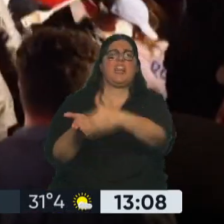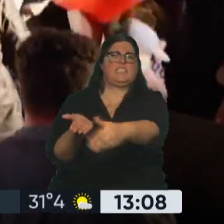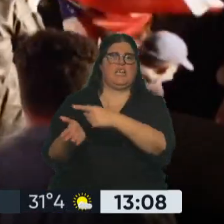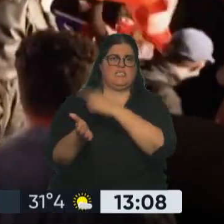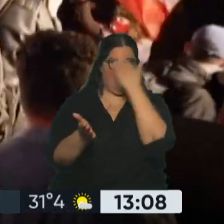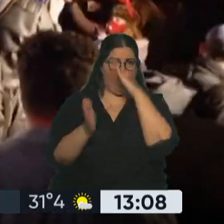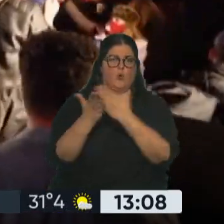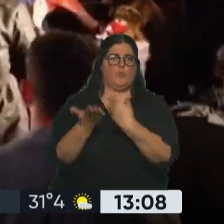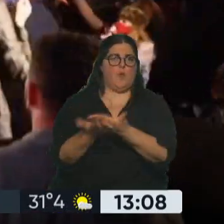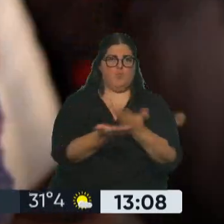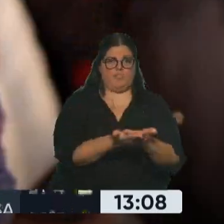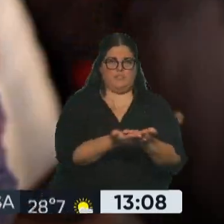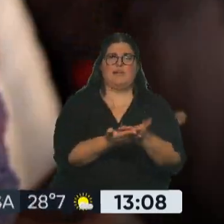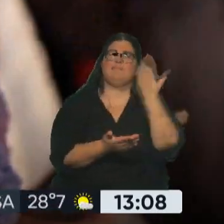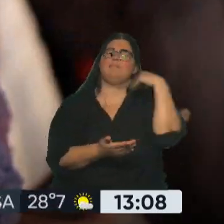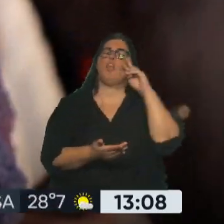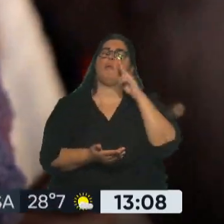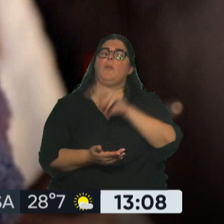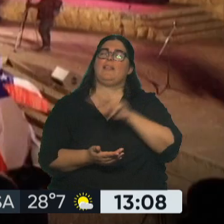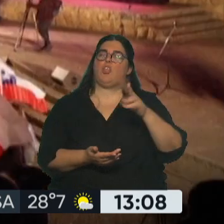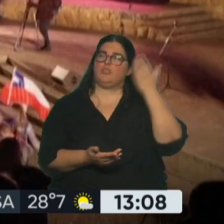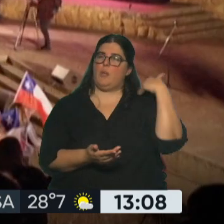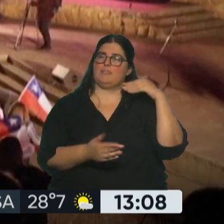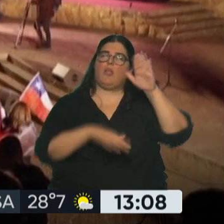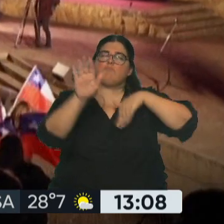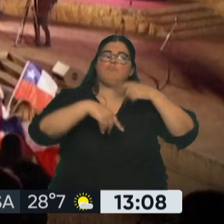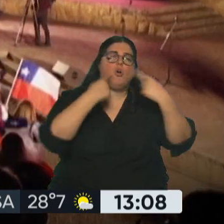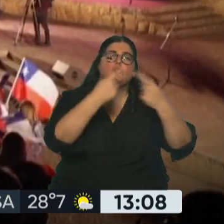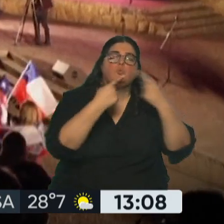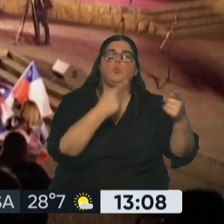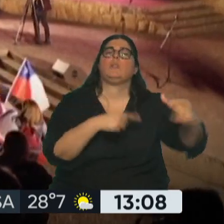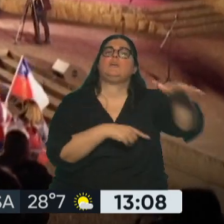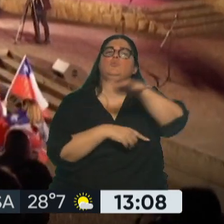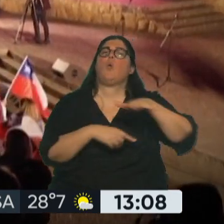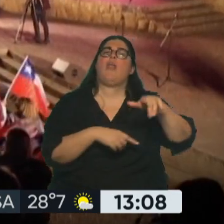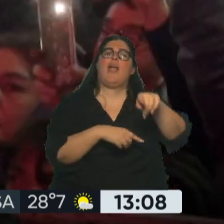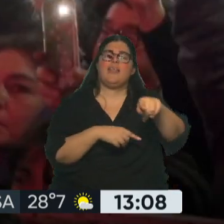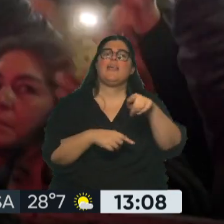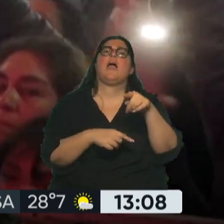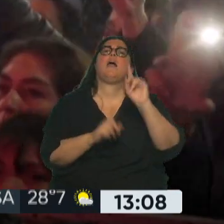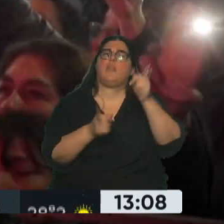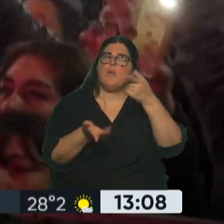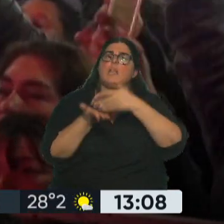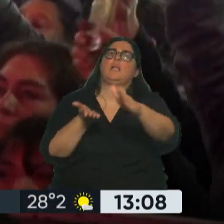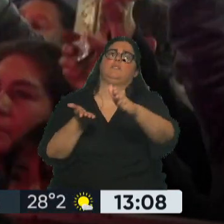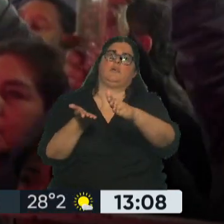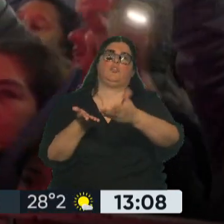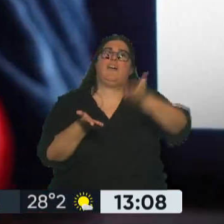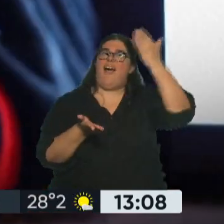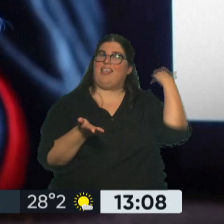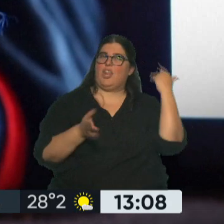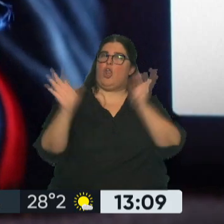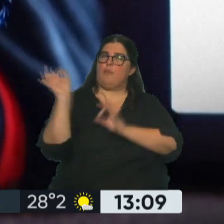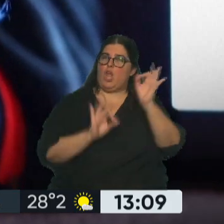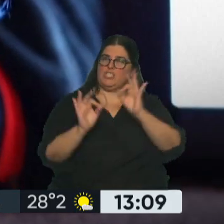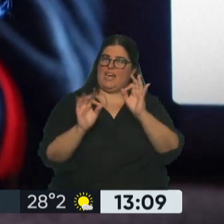constitucional. En un plebiscito en 2022, el 62% de la ciudadanía también le dijo no al anterior proyecto elaborado